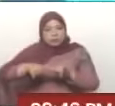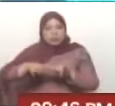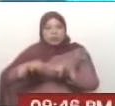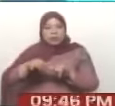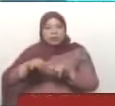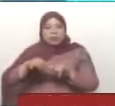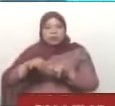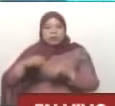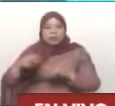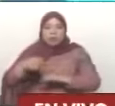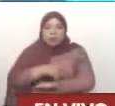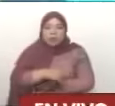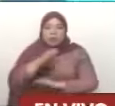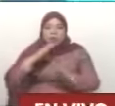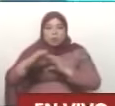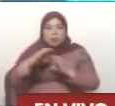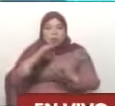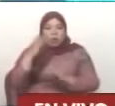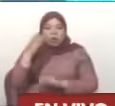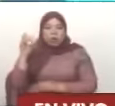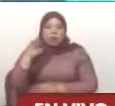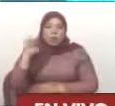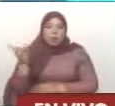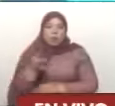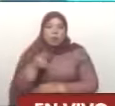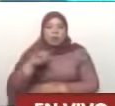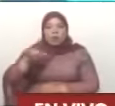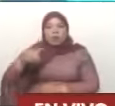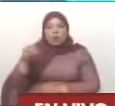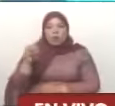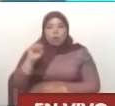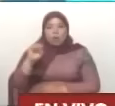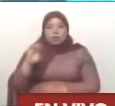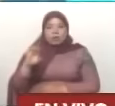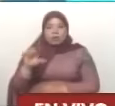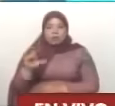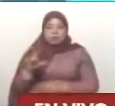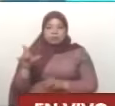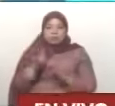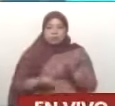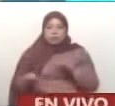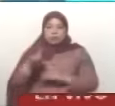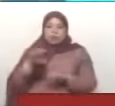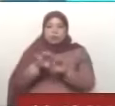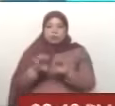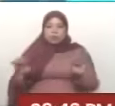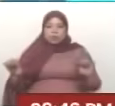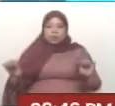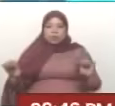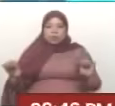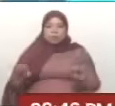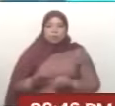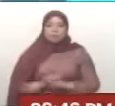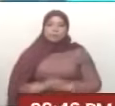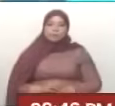community manager. Del Guárico, José Vázquez, licenciado en educación.